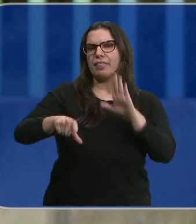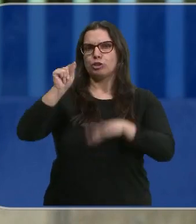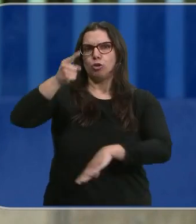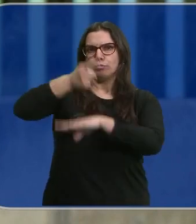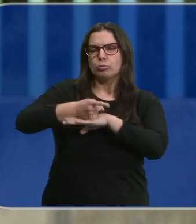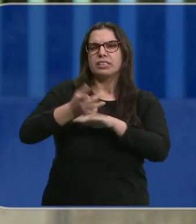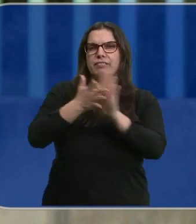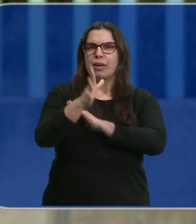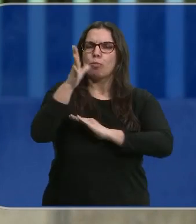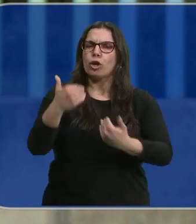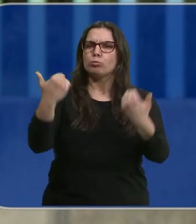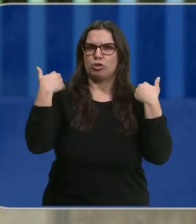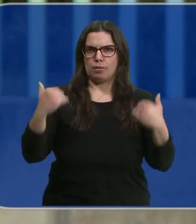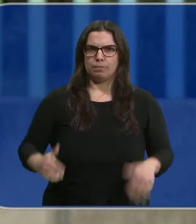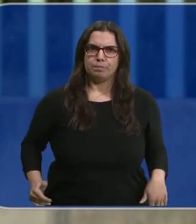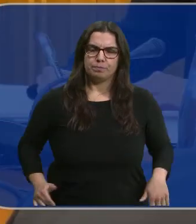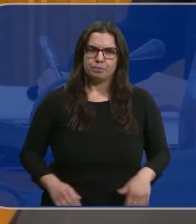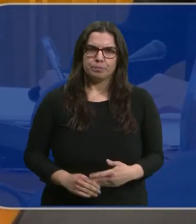responsable.